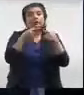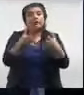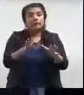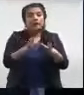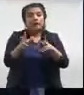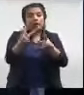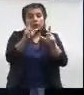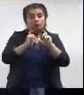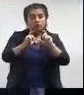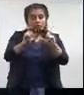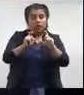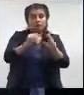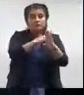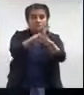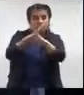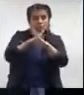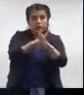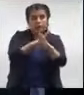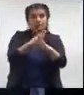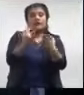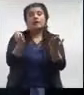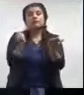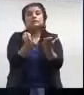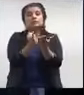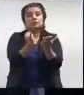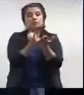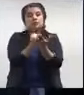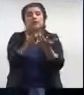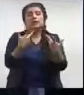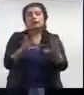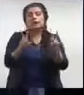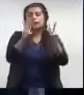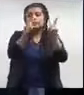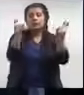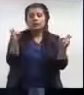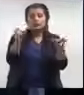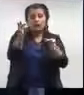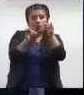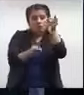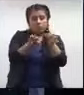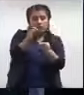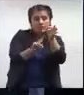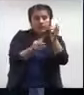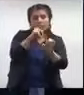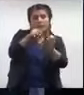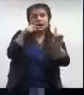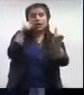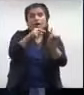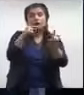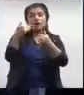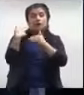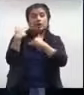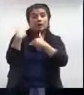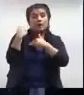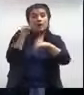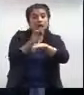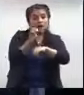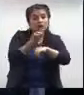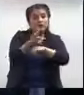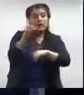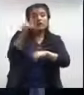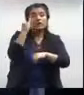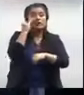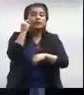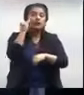la seguridad institucional. Dirección de Asuntos Jurídicos es la encargada de asesorar a la